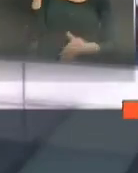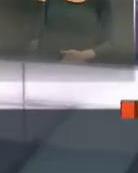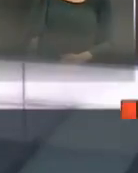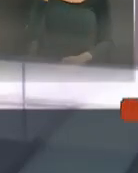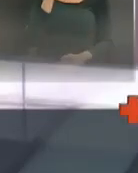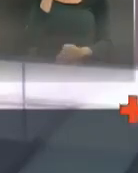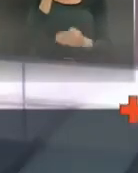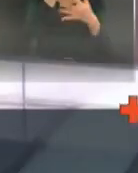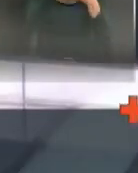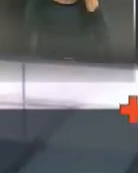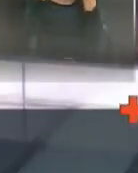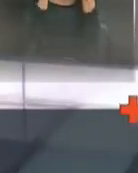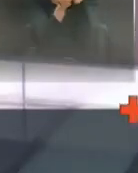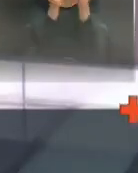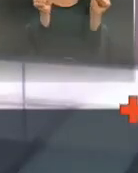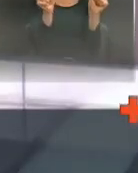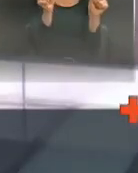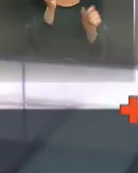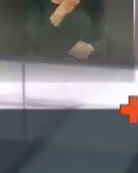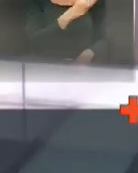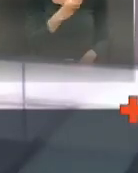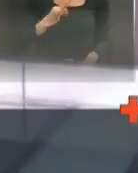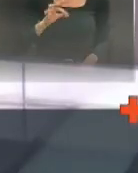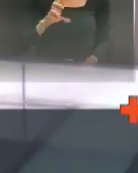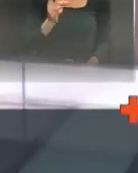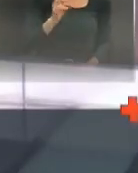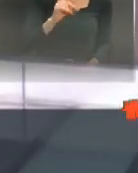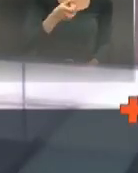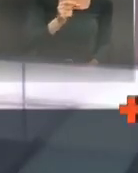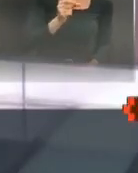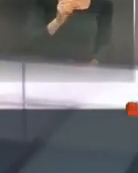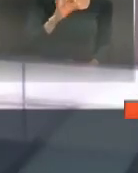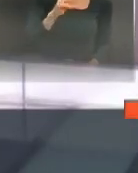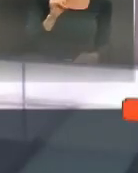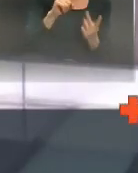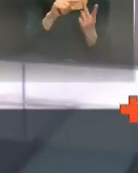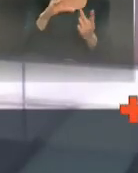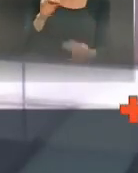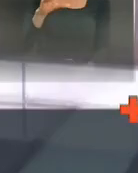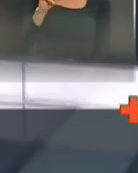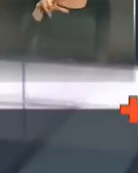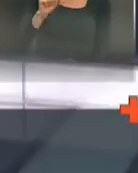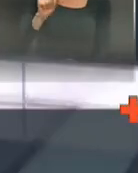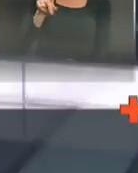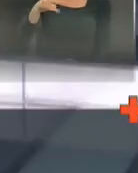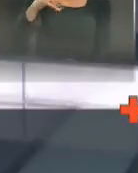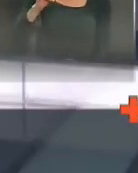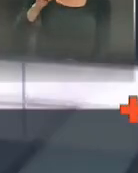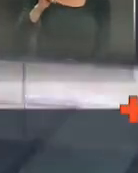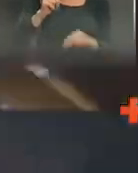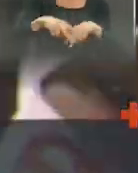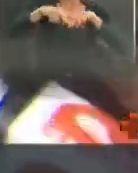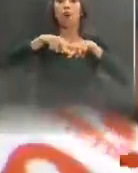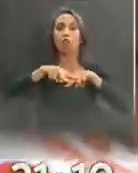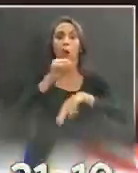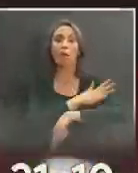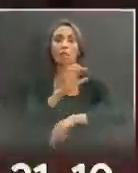a los casos ya conocidos de los ministros Rodrigo Cerda y Carolina Schmidt y que generan controversia.